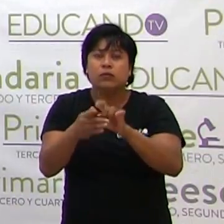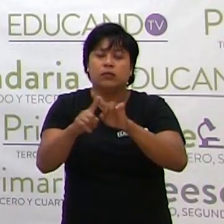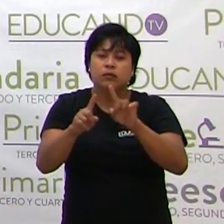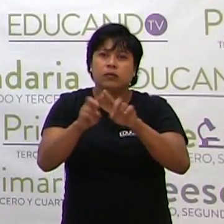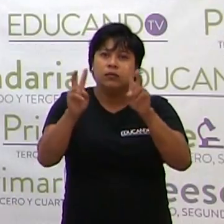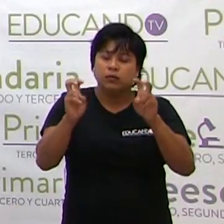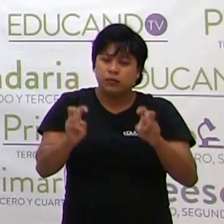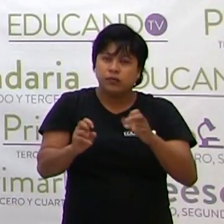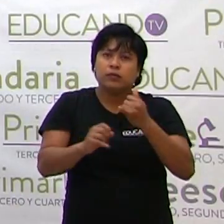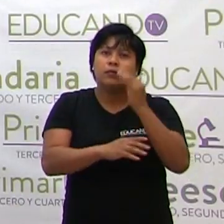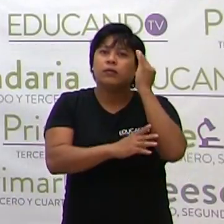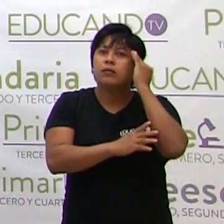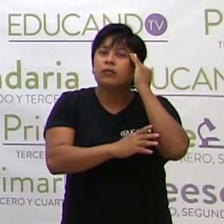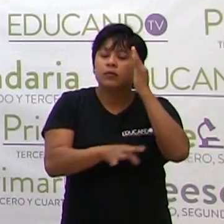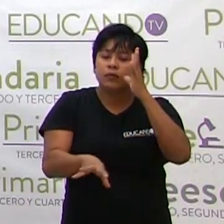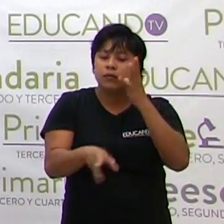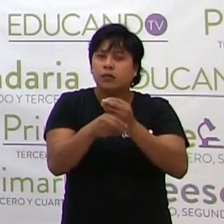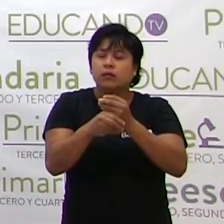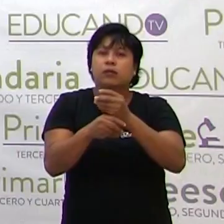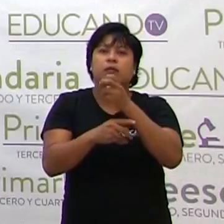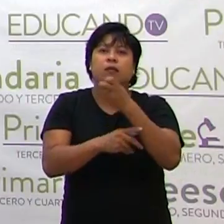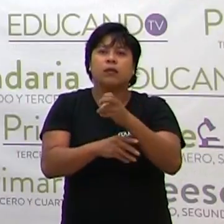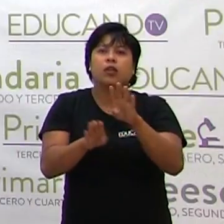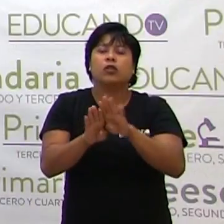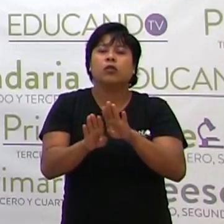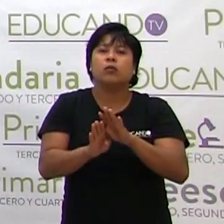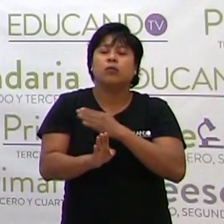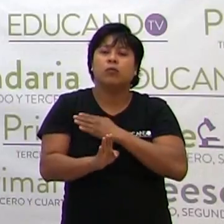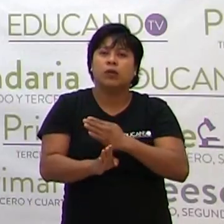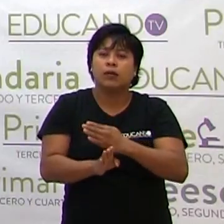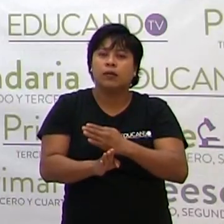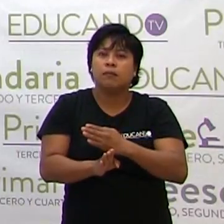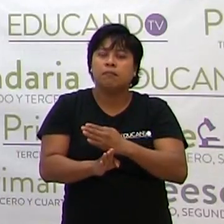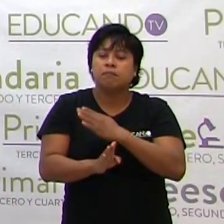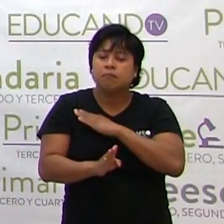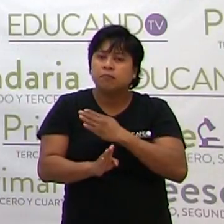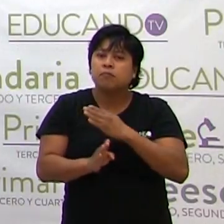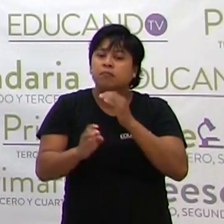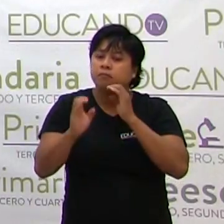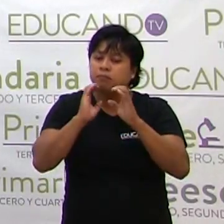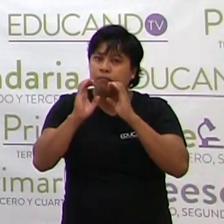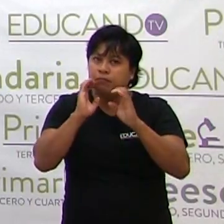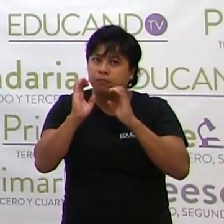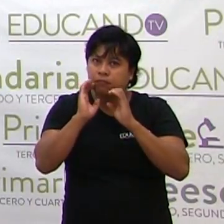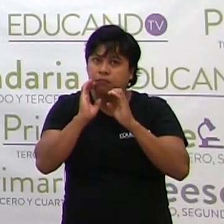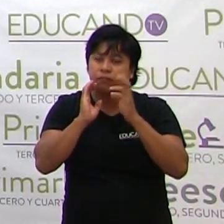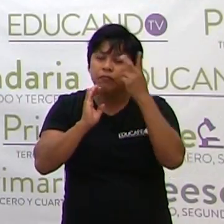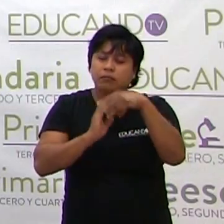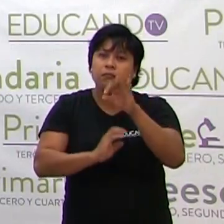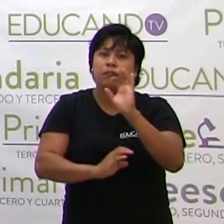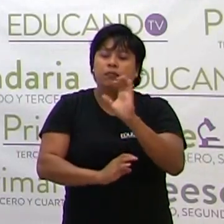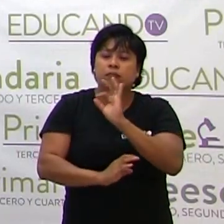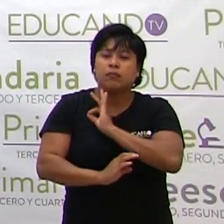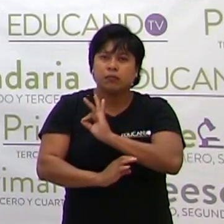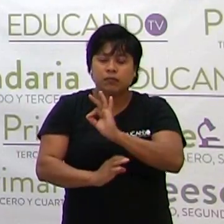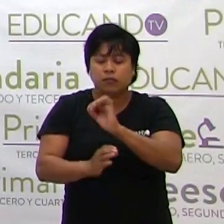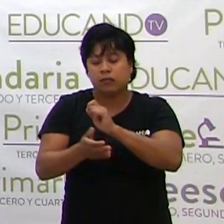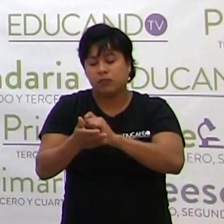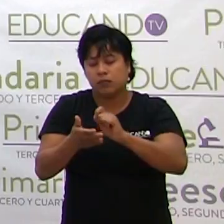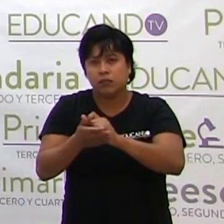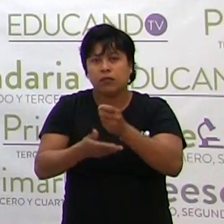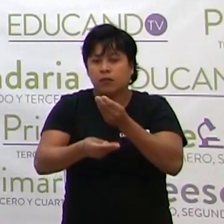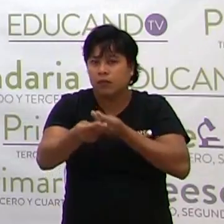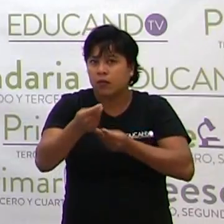y el conocimiento acerca de la buena comunicación al momento de emitir y